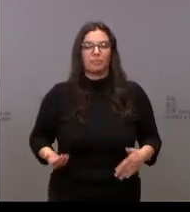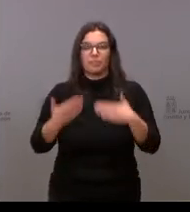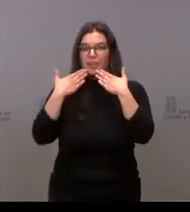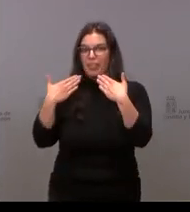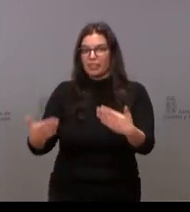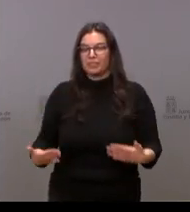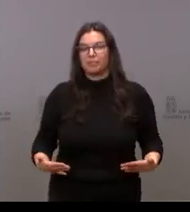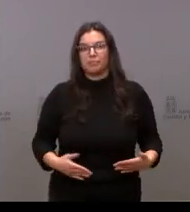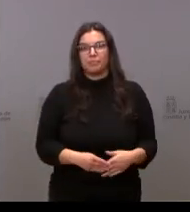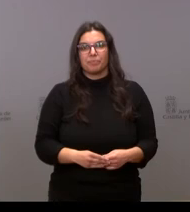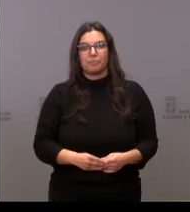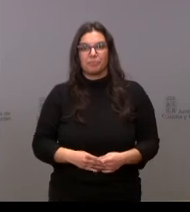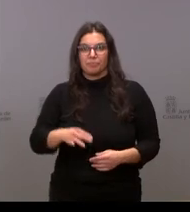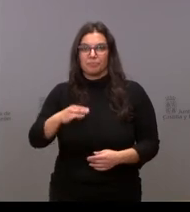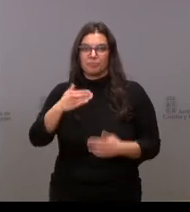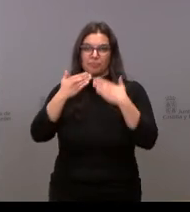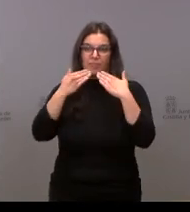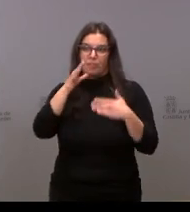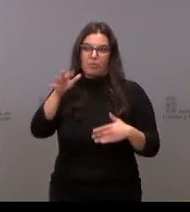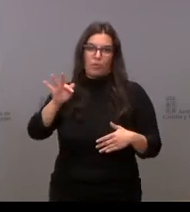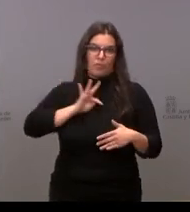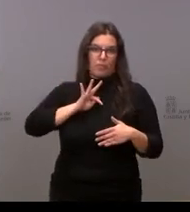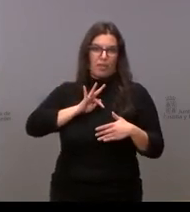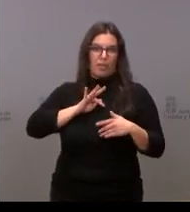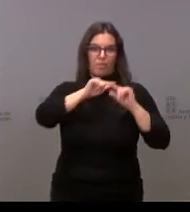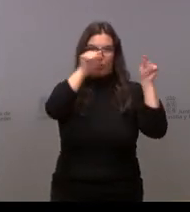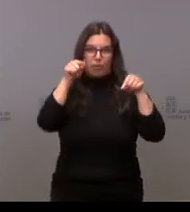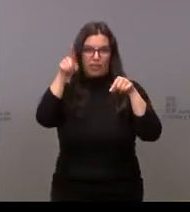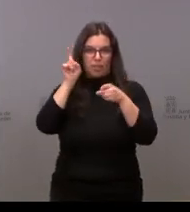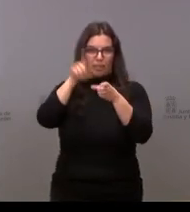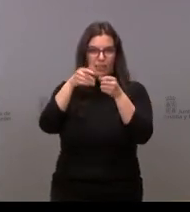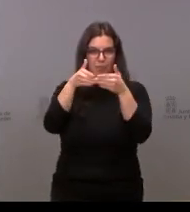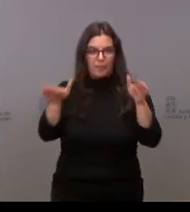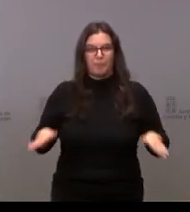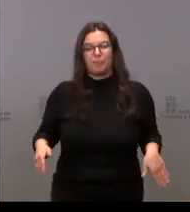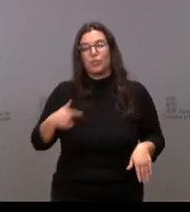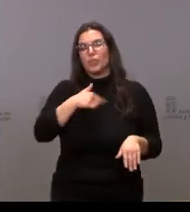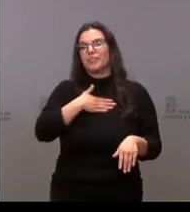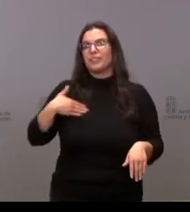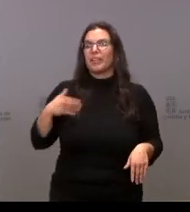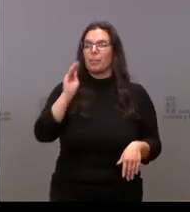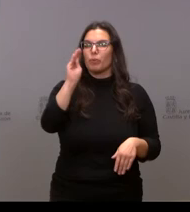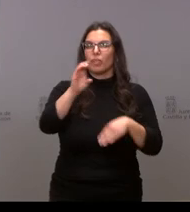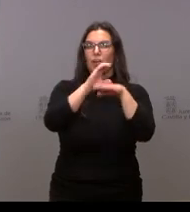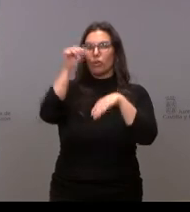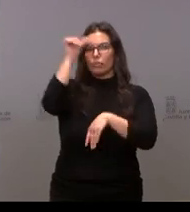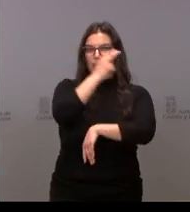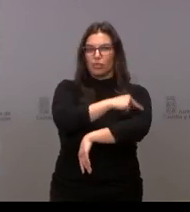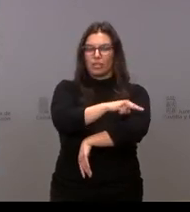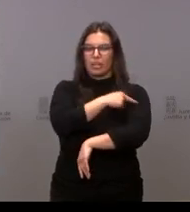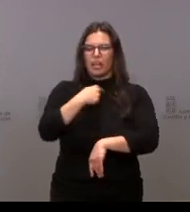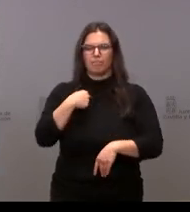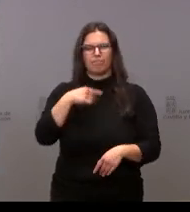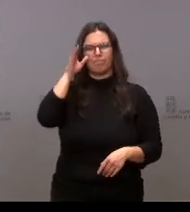otra vez por abrirnos a la participación de las provincias querían plantearle al consejero de sanidad una duda que me ha quedado